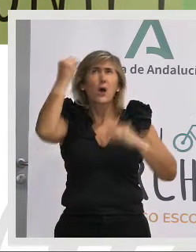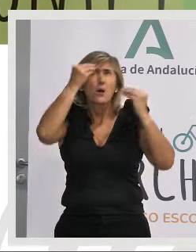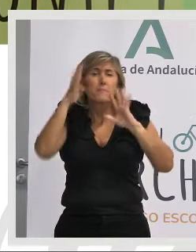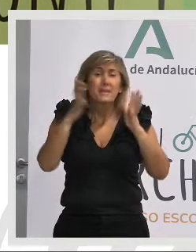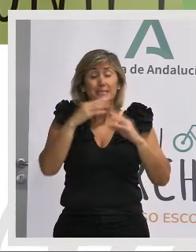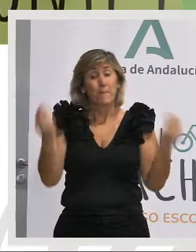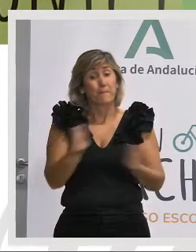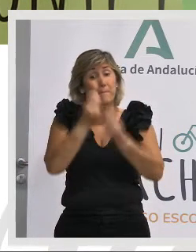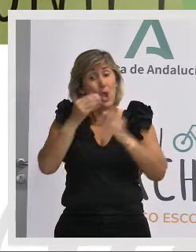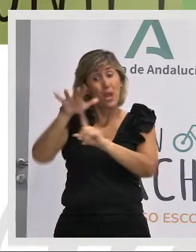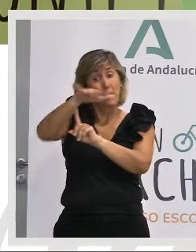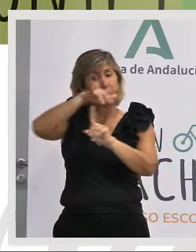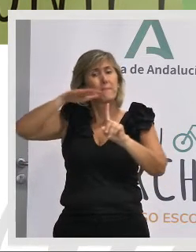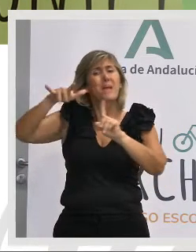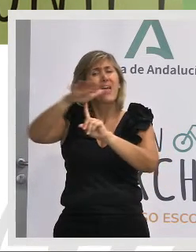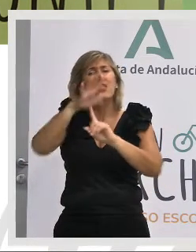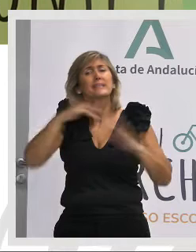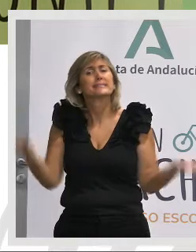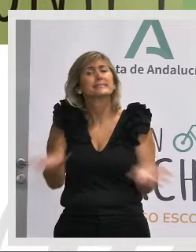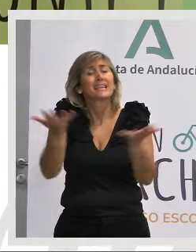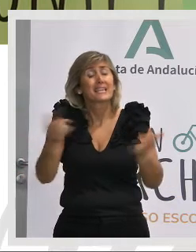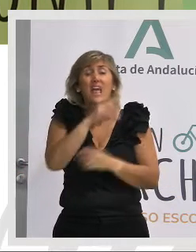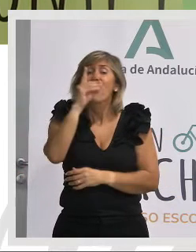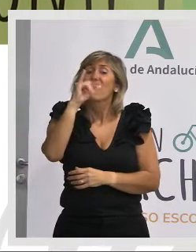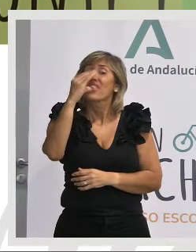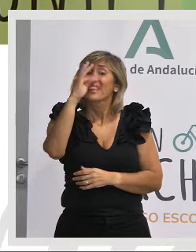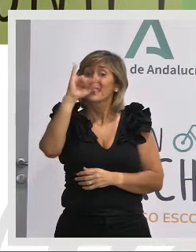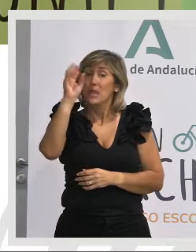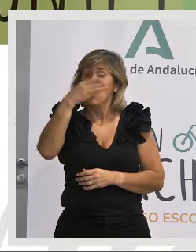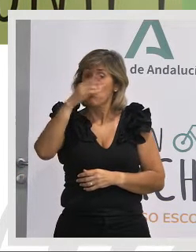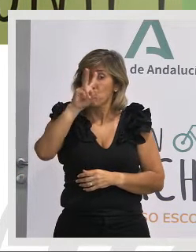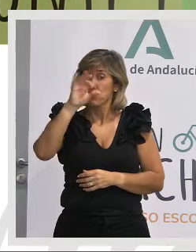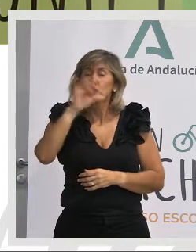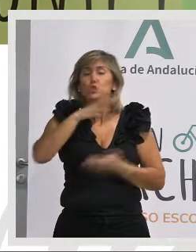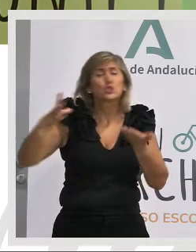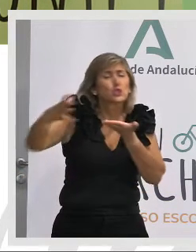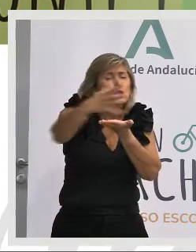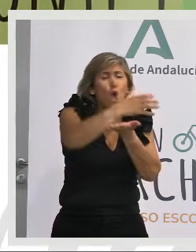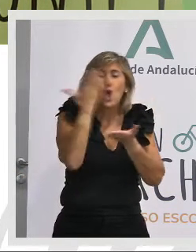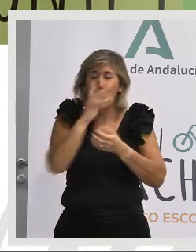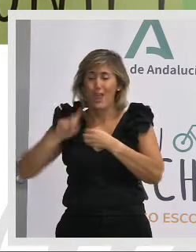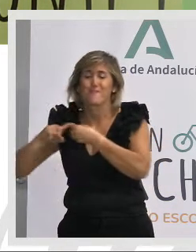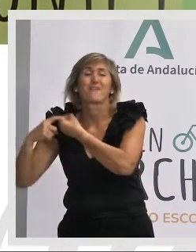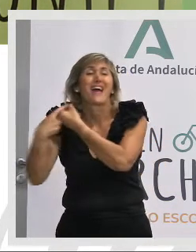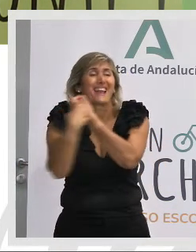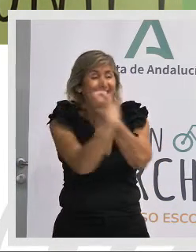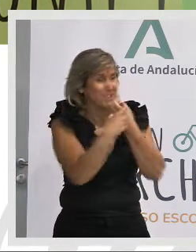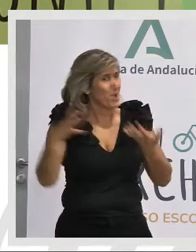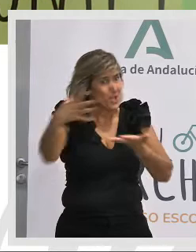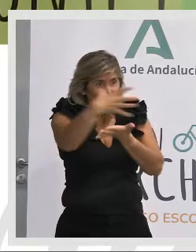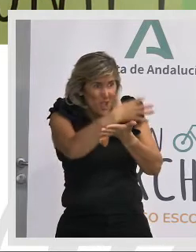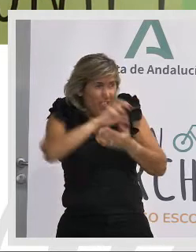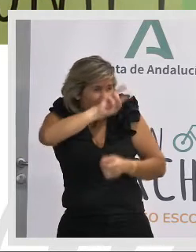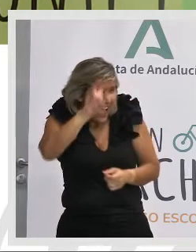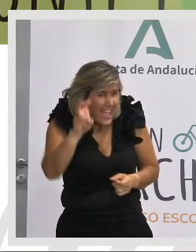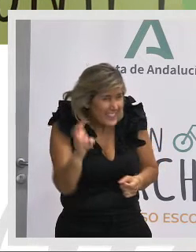medio ambiente mediante un proyecto de bicibus en el que participó toda la comunidad educativa. Realizaron diversas actividades